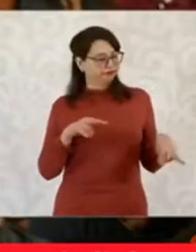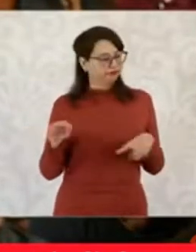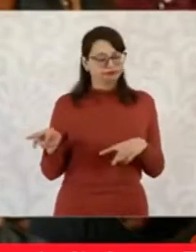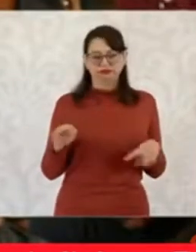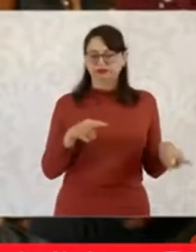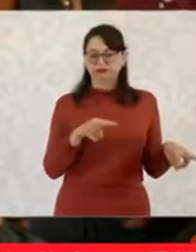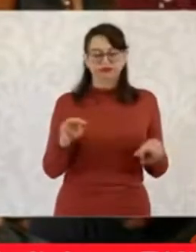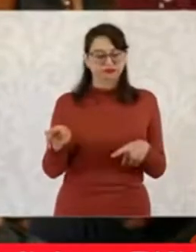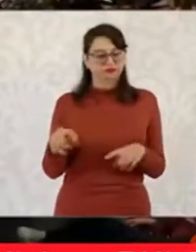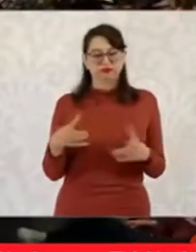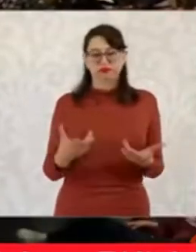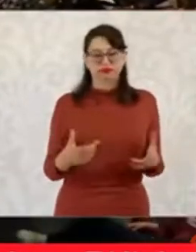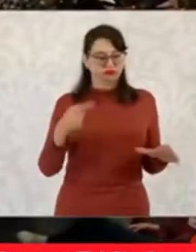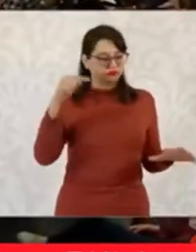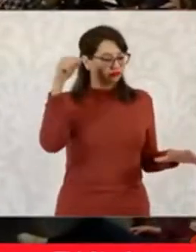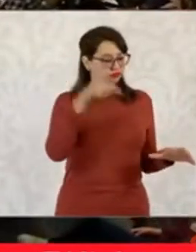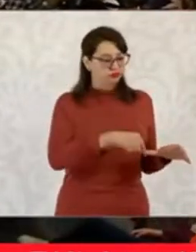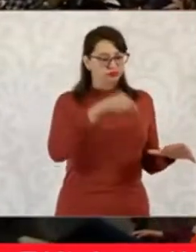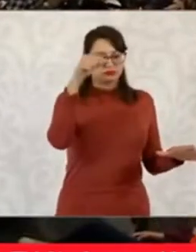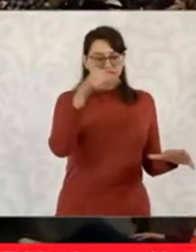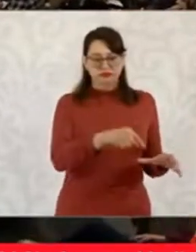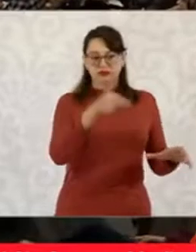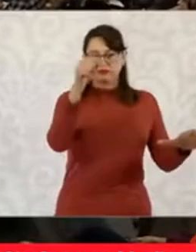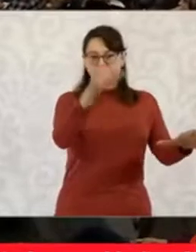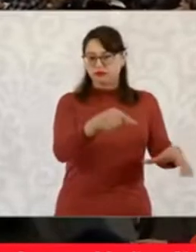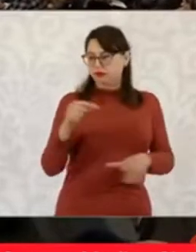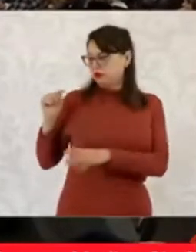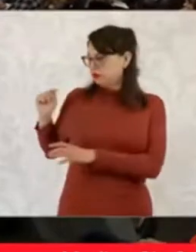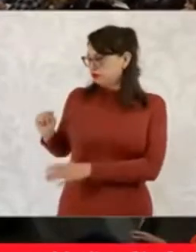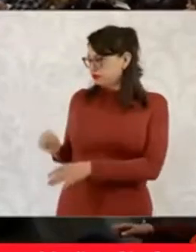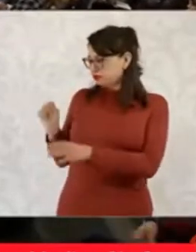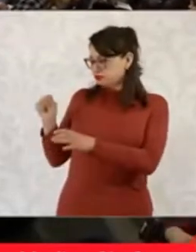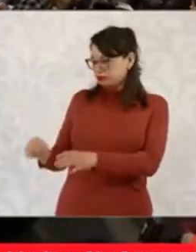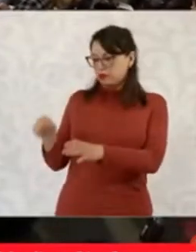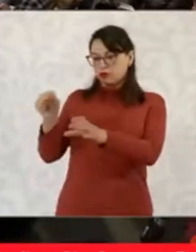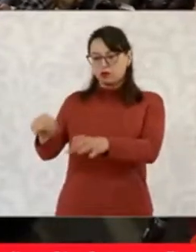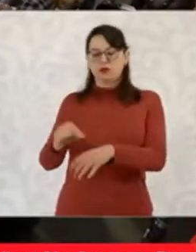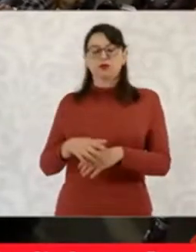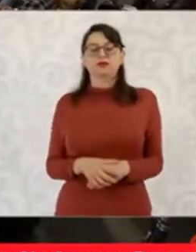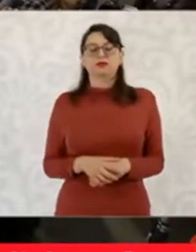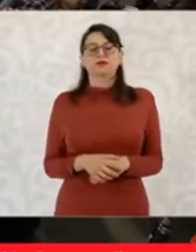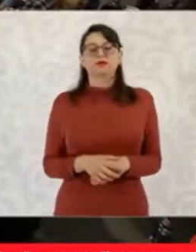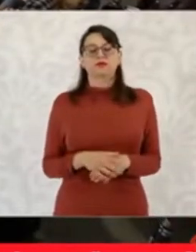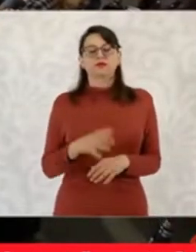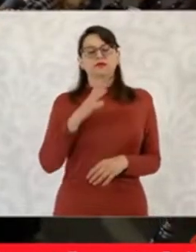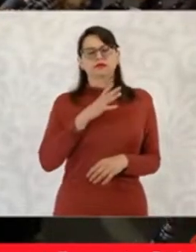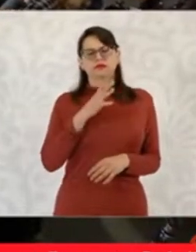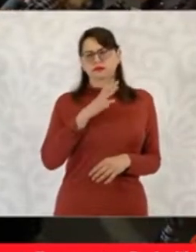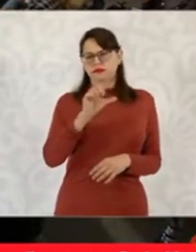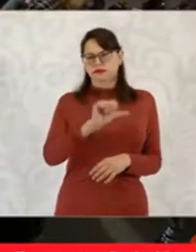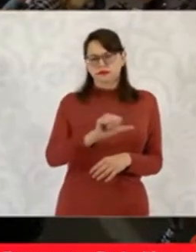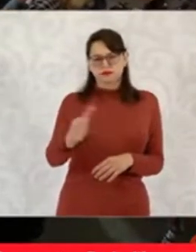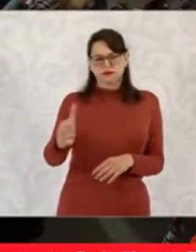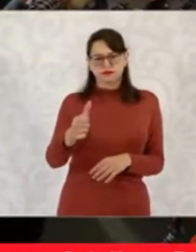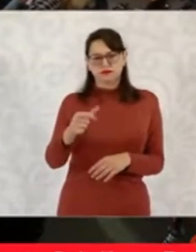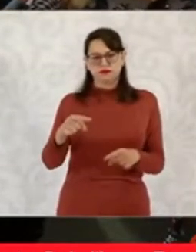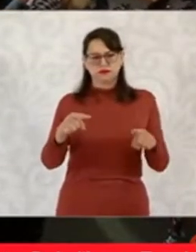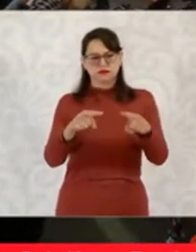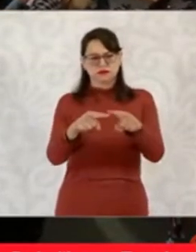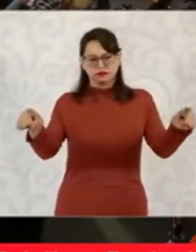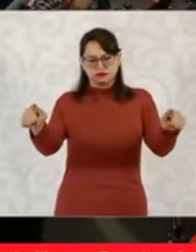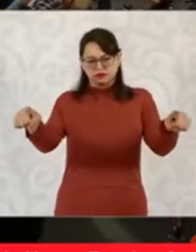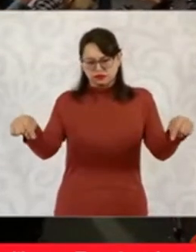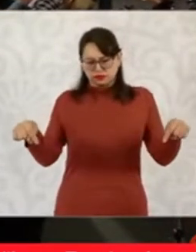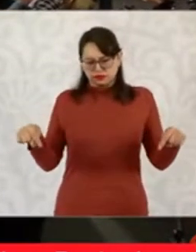izquierdo. Hay hoyos. Hay una parte que me llamó la atención, que es un cuadrado bastante amplio,